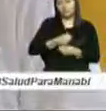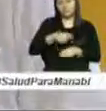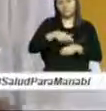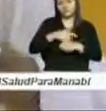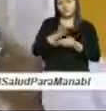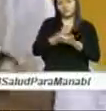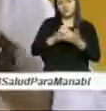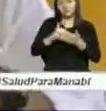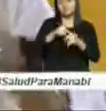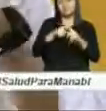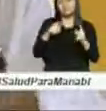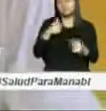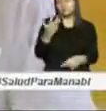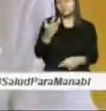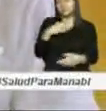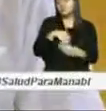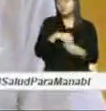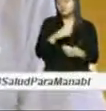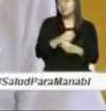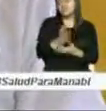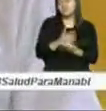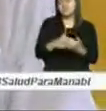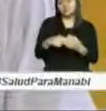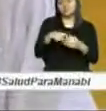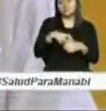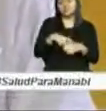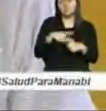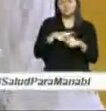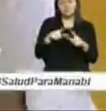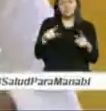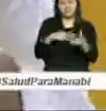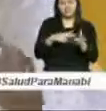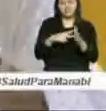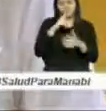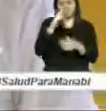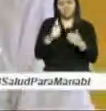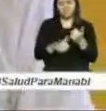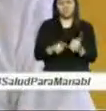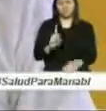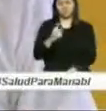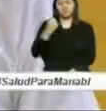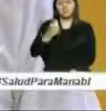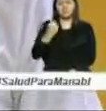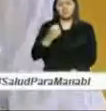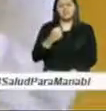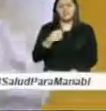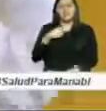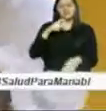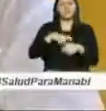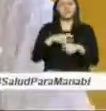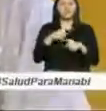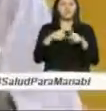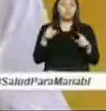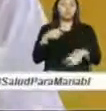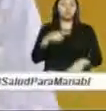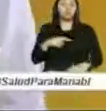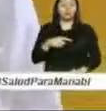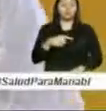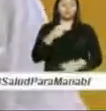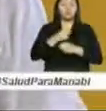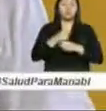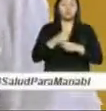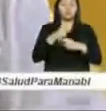parcial, pero porque me da la gana de trabajar tiempo parcial. Ese tipo no es subempleado, porque quiere trabajar tiempo parcial. Pero se le llama empleo inadecuado y confunden